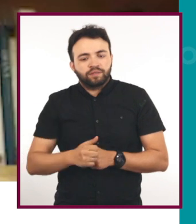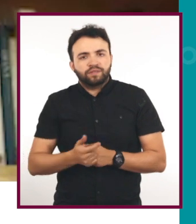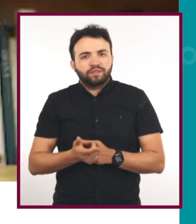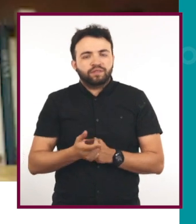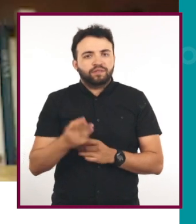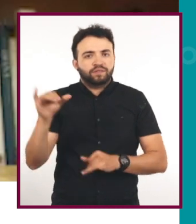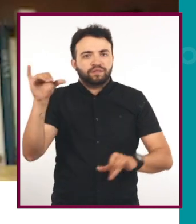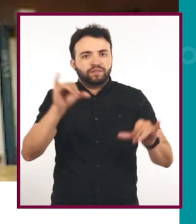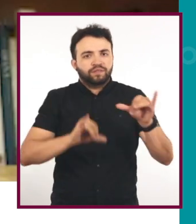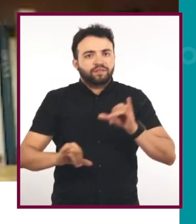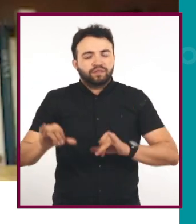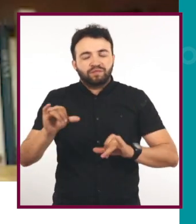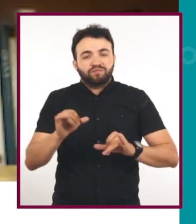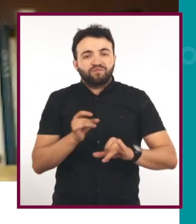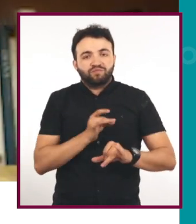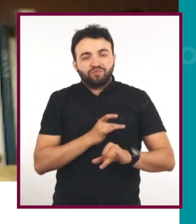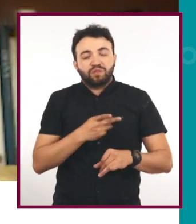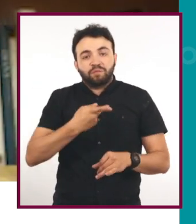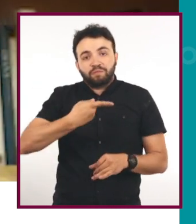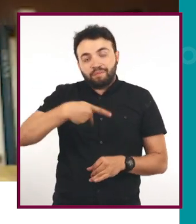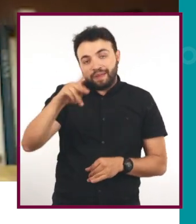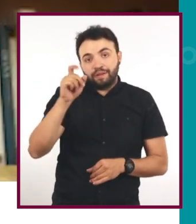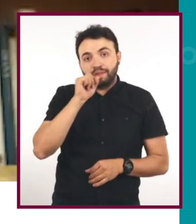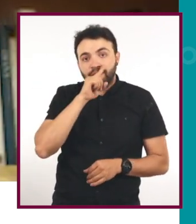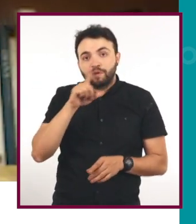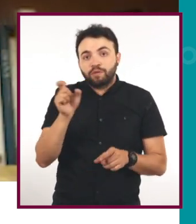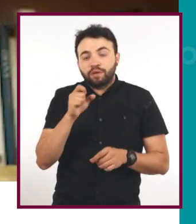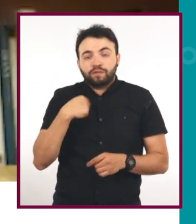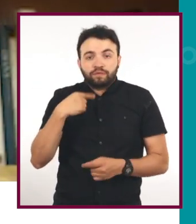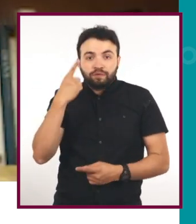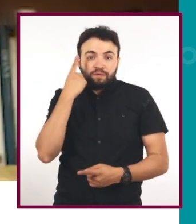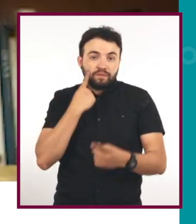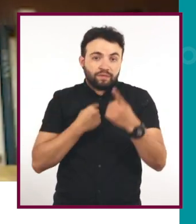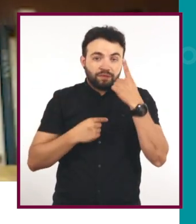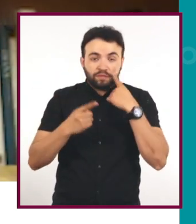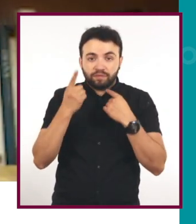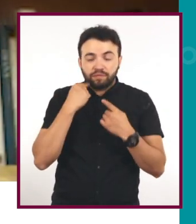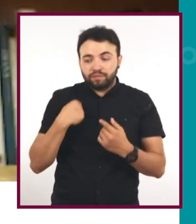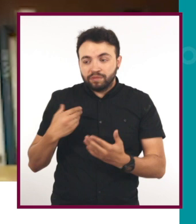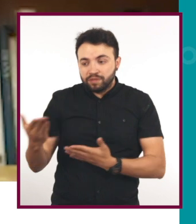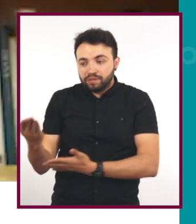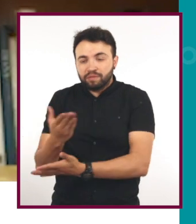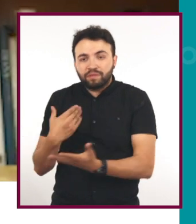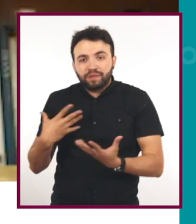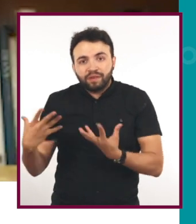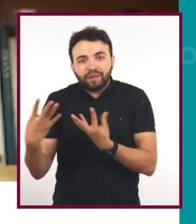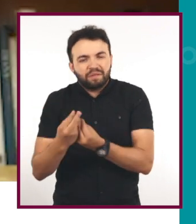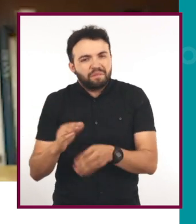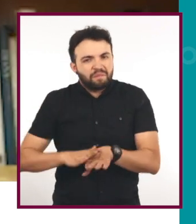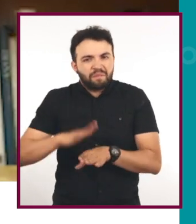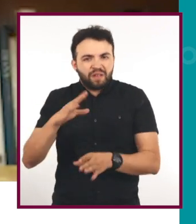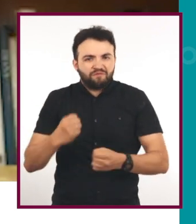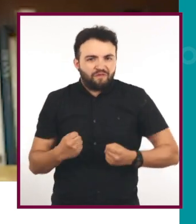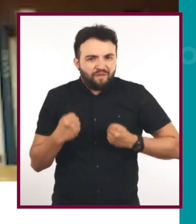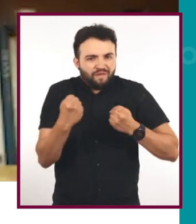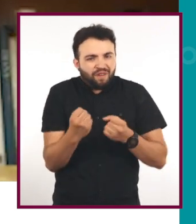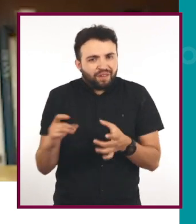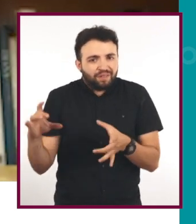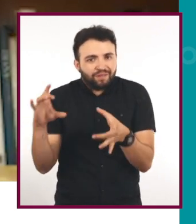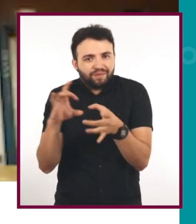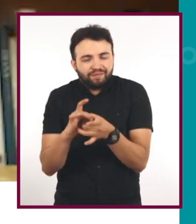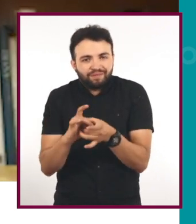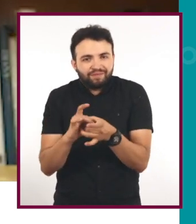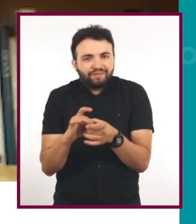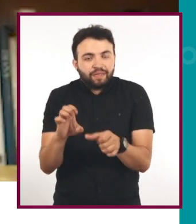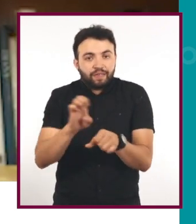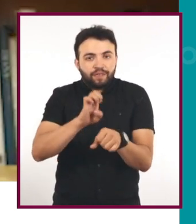pero cuando tú compartes con tus amigos las lágrimas, son otros lazos más fuertes todavía. Entonces tú vas tejiendo en la